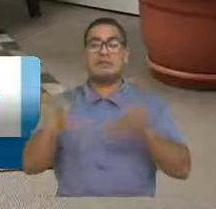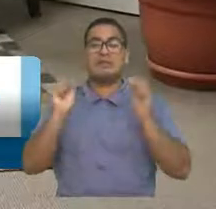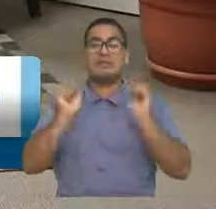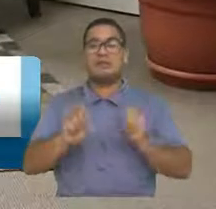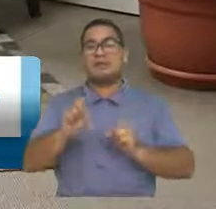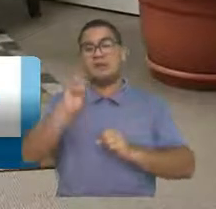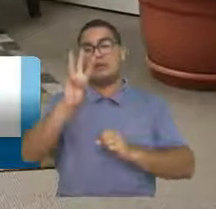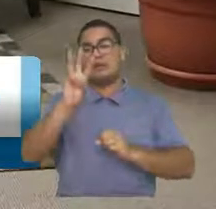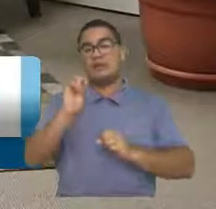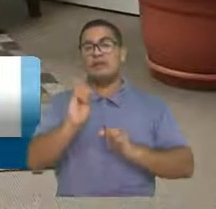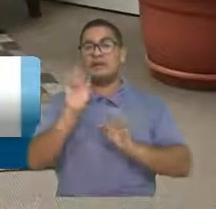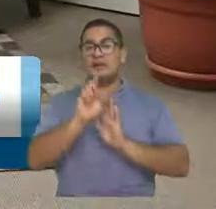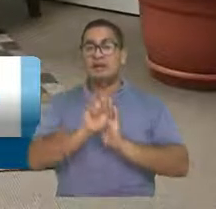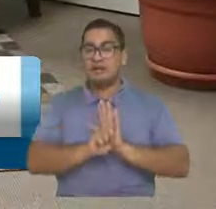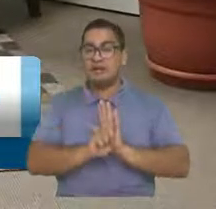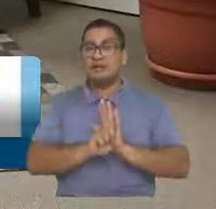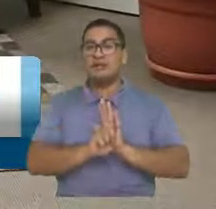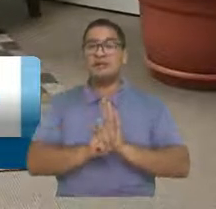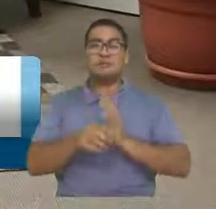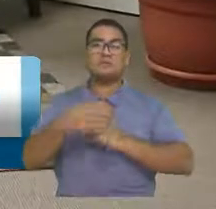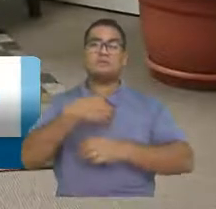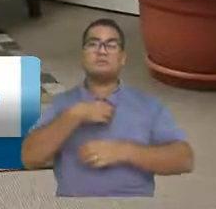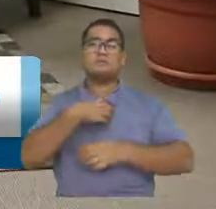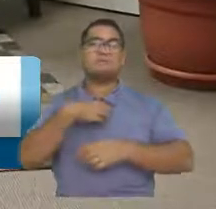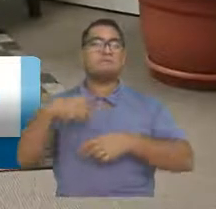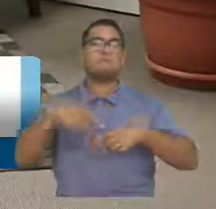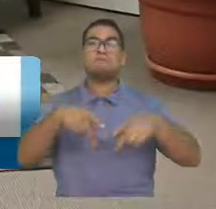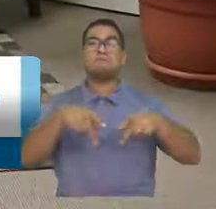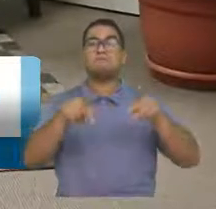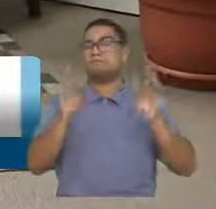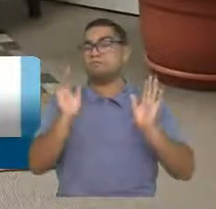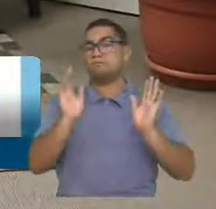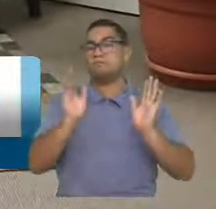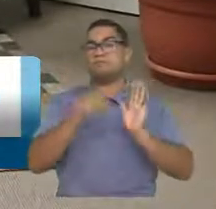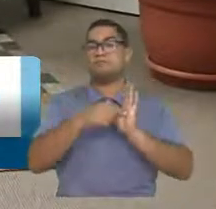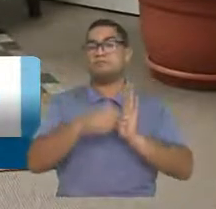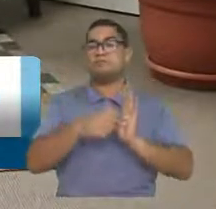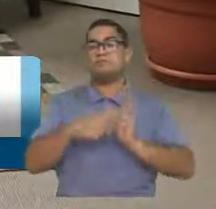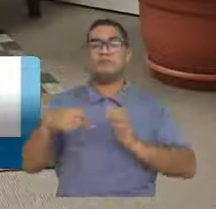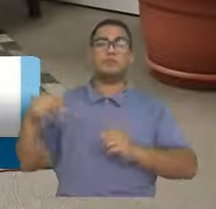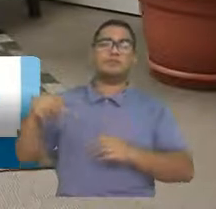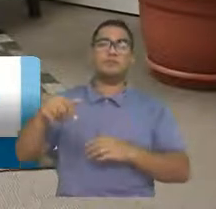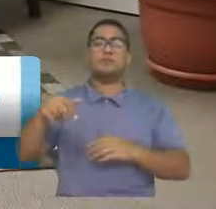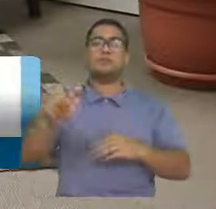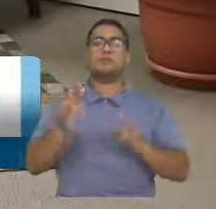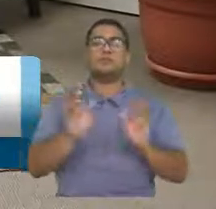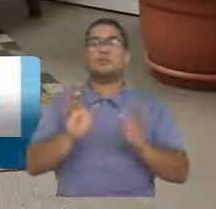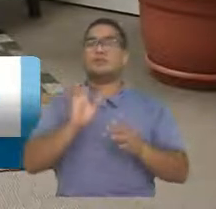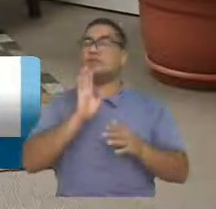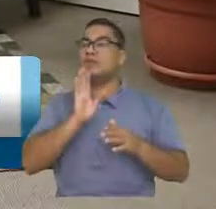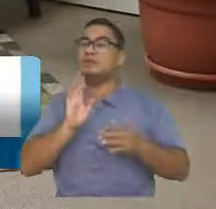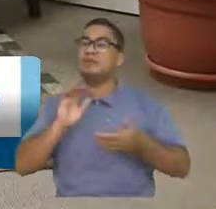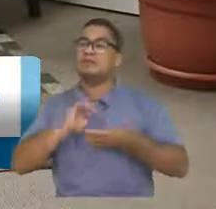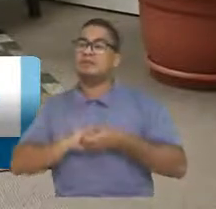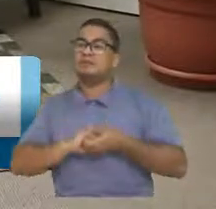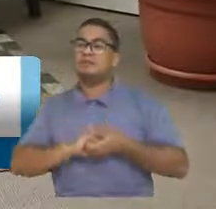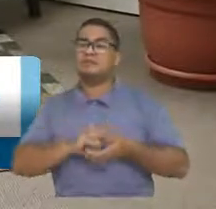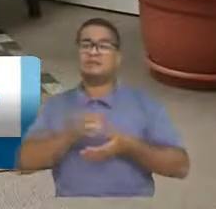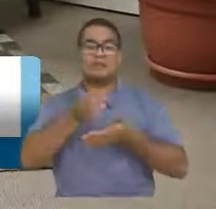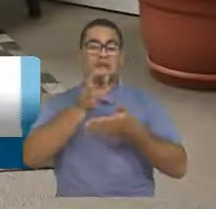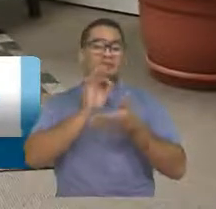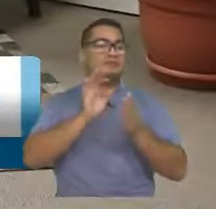30 minutos para nosotros mismos. Ya sea haciendo caminata, hablarle a un amigo, beberte un